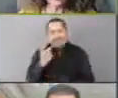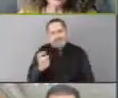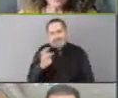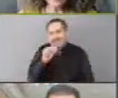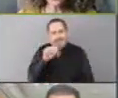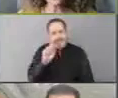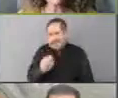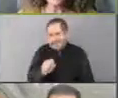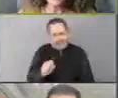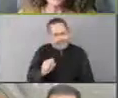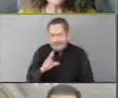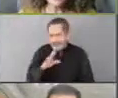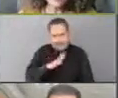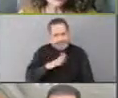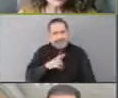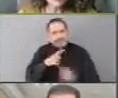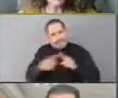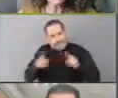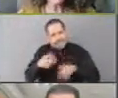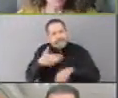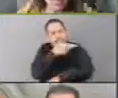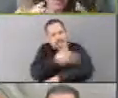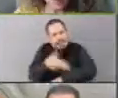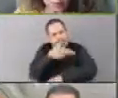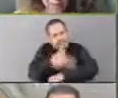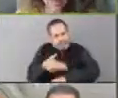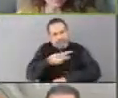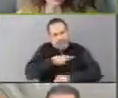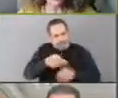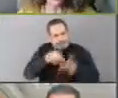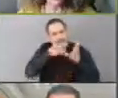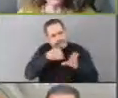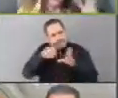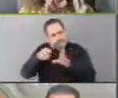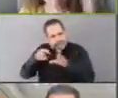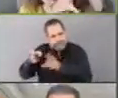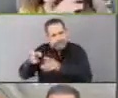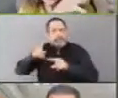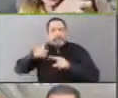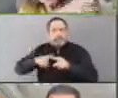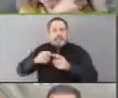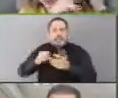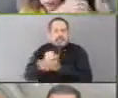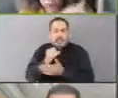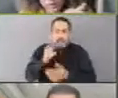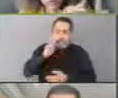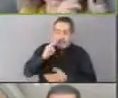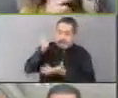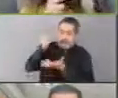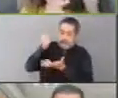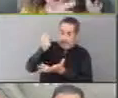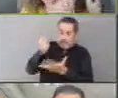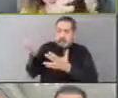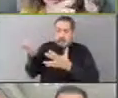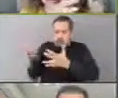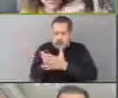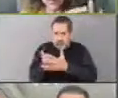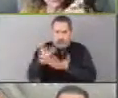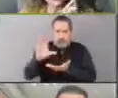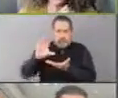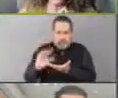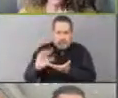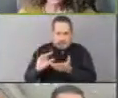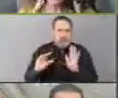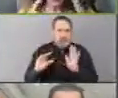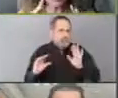un procedimiento que tiene que seguirse y quien define. La renuncia es posible, por supuesto. La renuncia